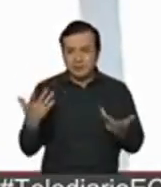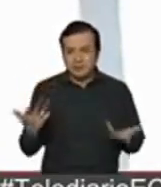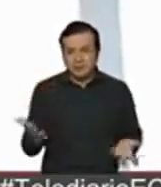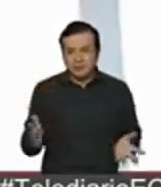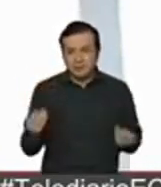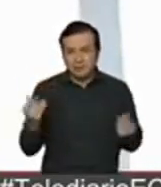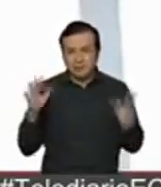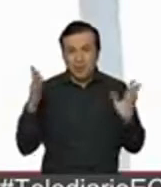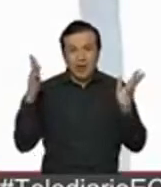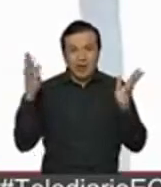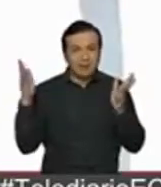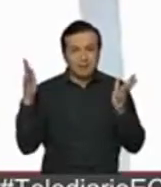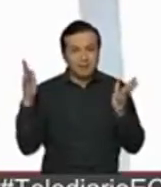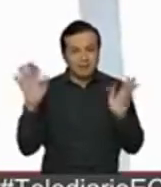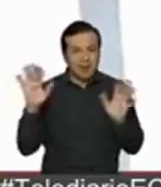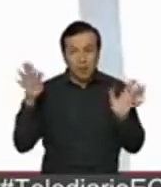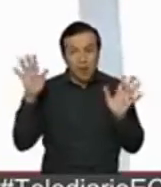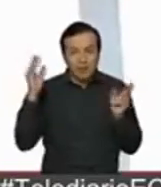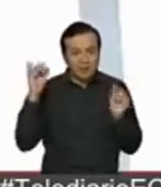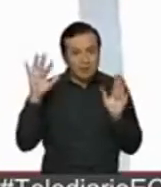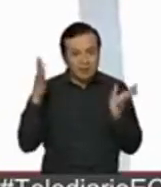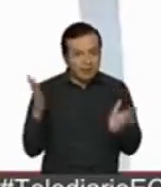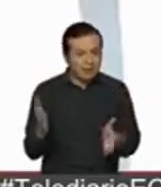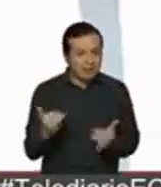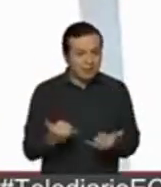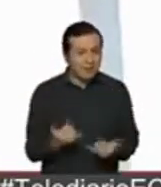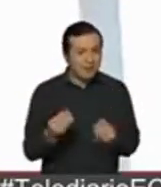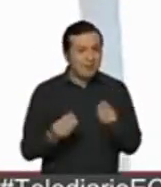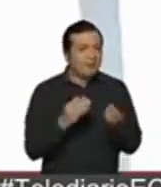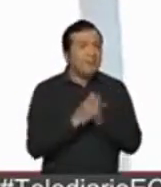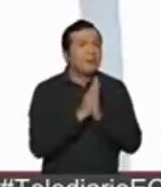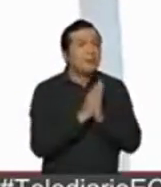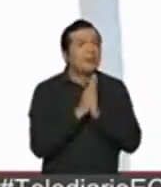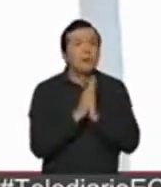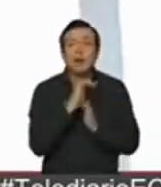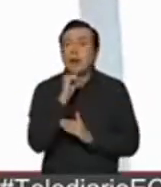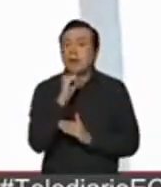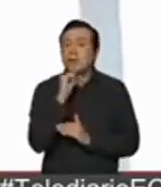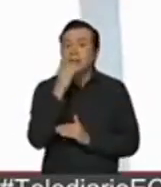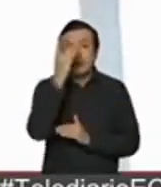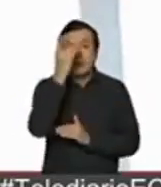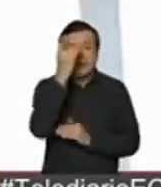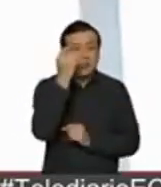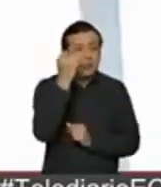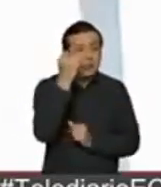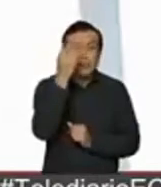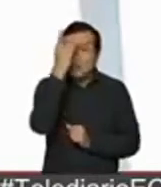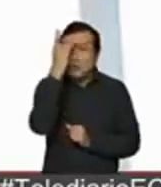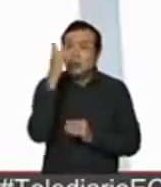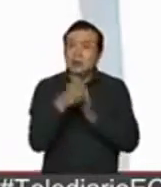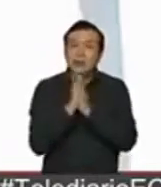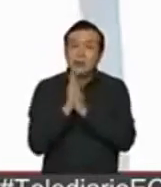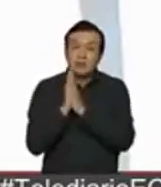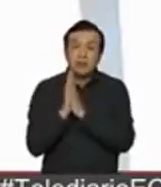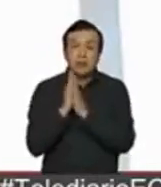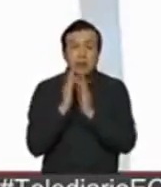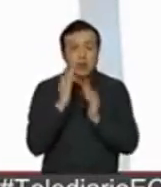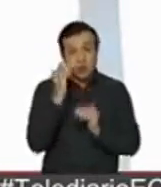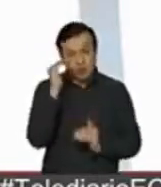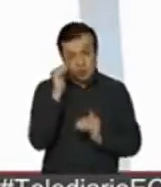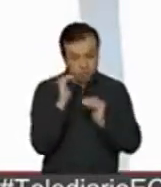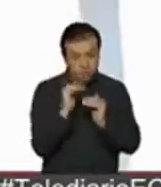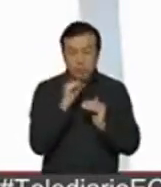de dónde los íbamos a sacar. El Ecuador está buscando ahorita fuentes para cerrar la brecha fiscal, que ahora, insisto, es un poco más chiquita que